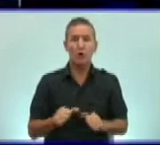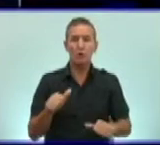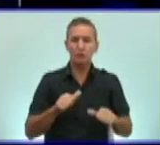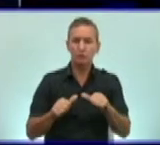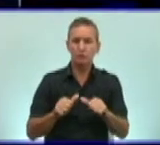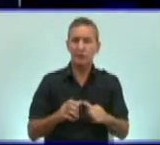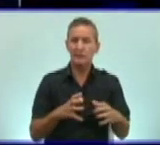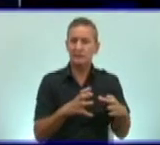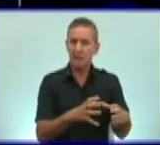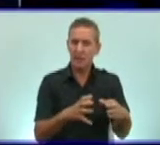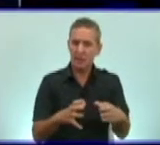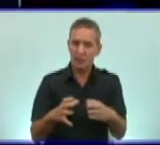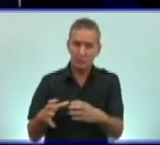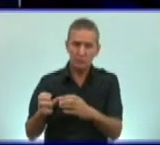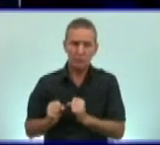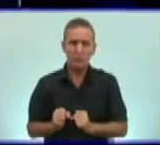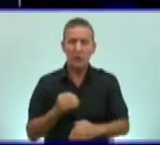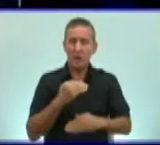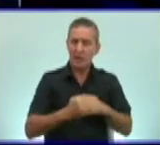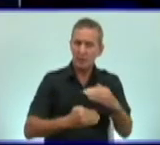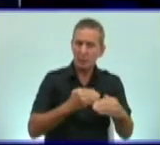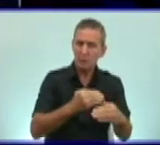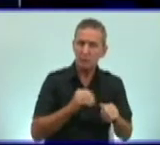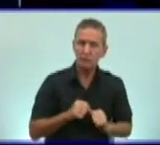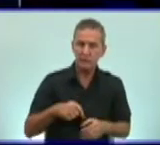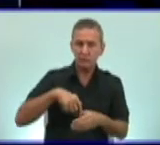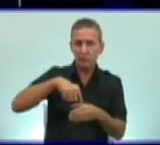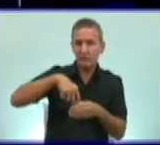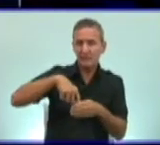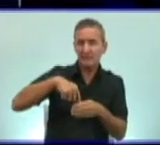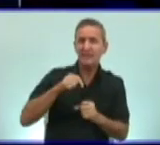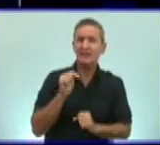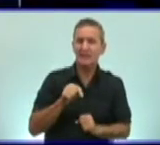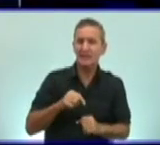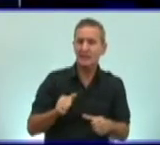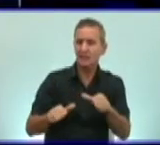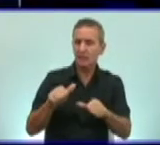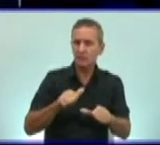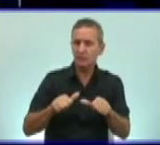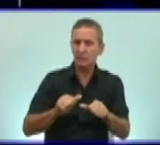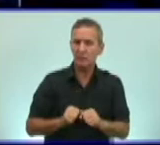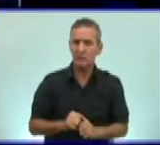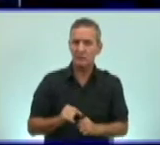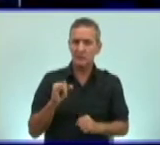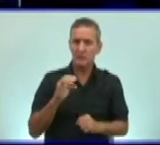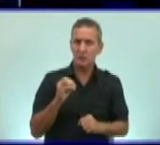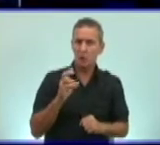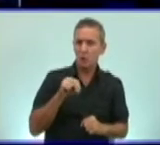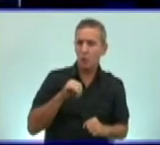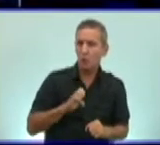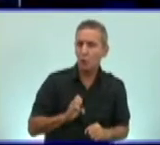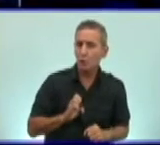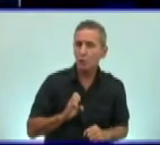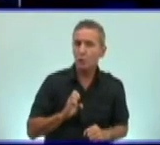en el proceso de disolución que estas sustancias pues se ionicen